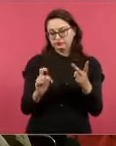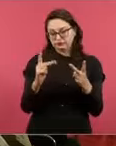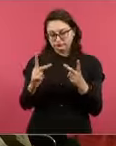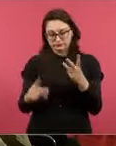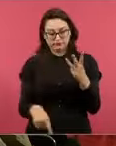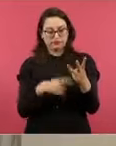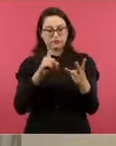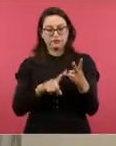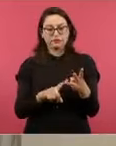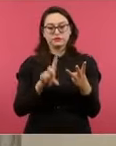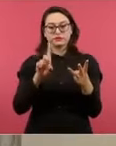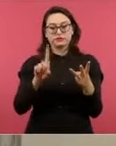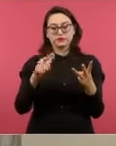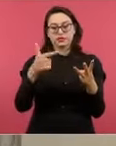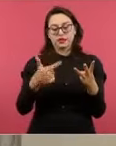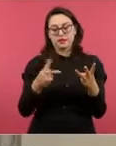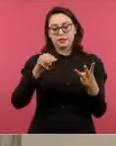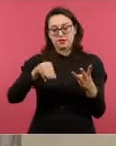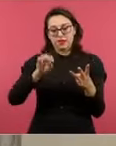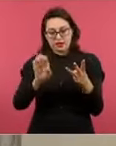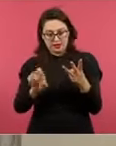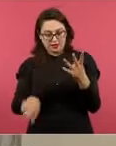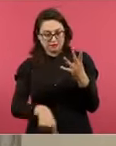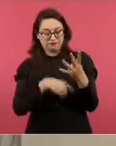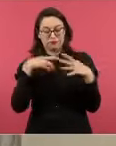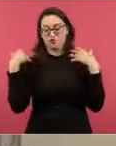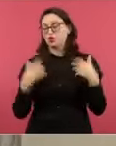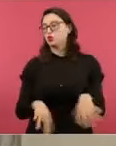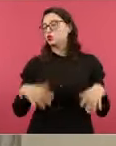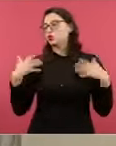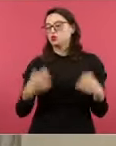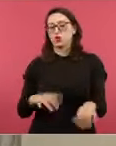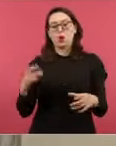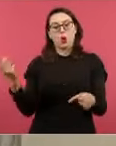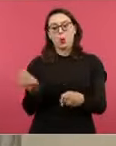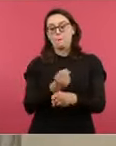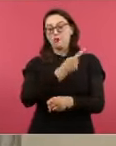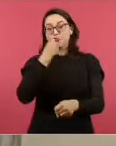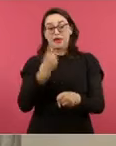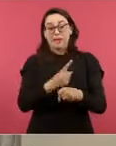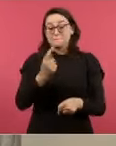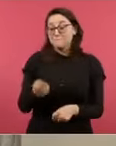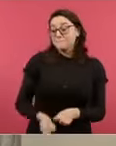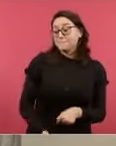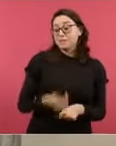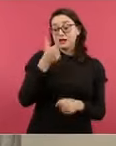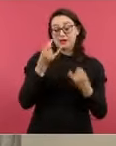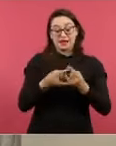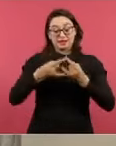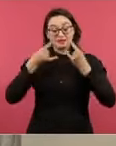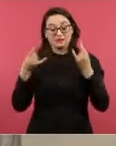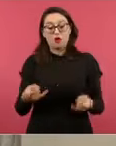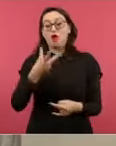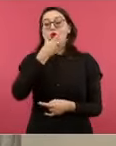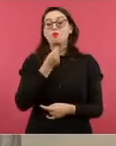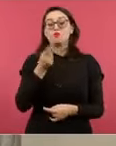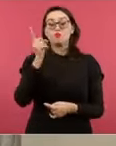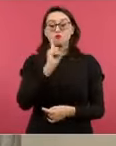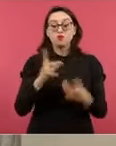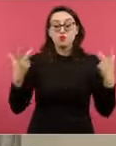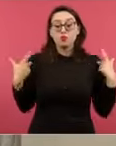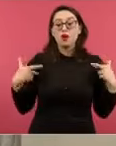Materiales Educativos, por la oportunidad histórica que nos ha posibilitado, a las maestras y a los